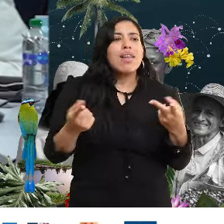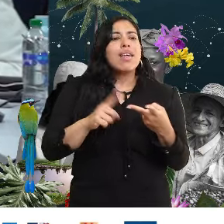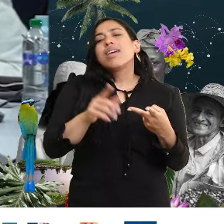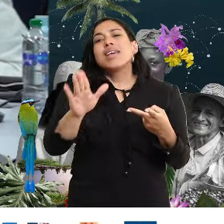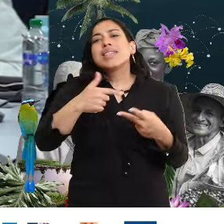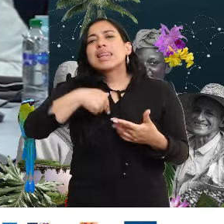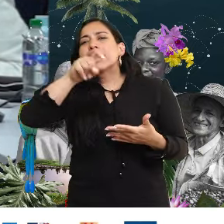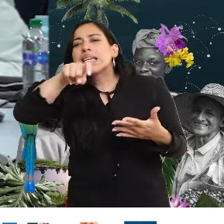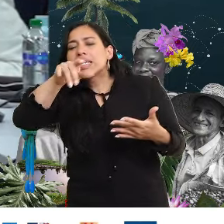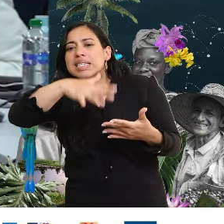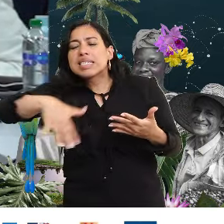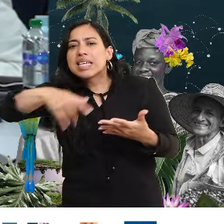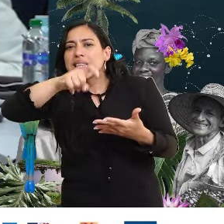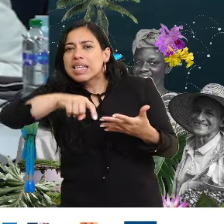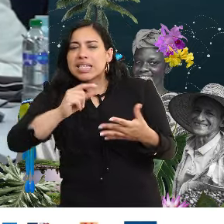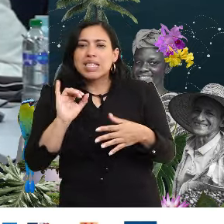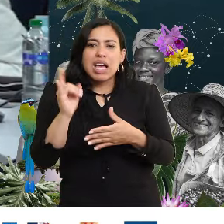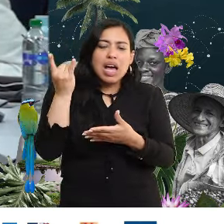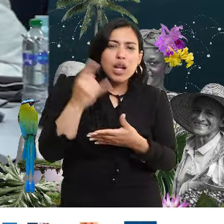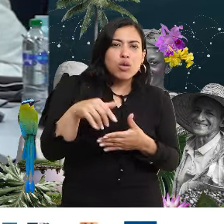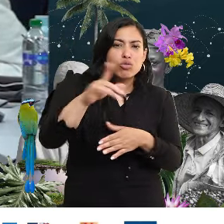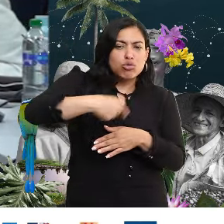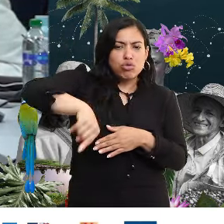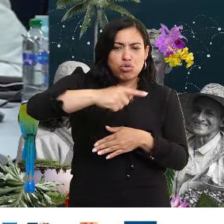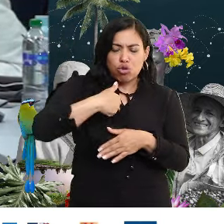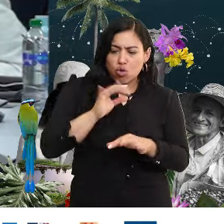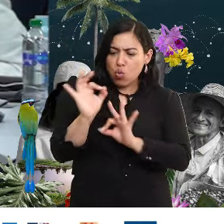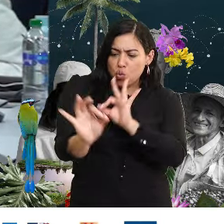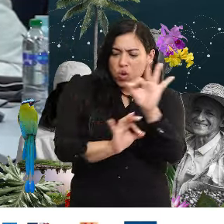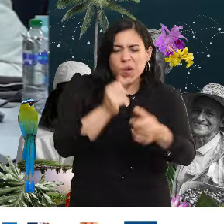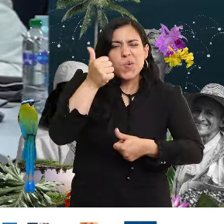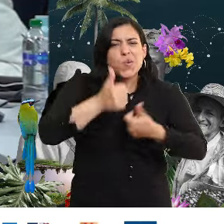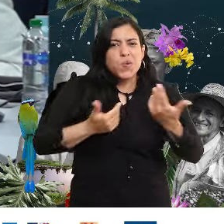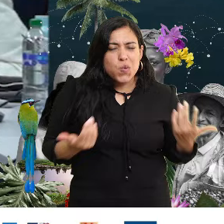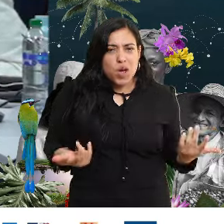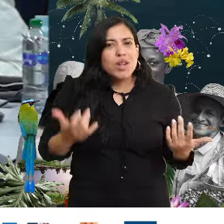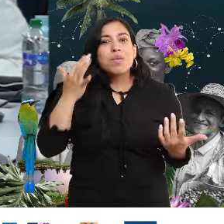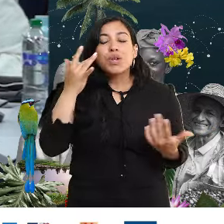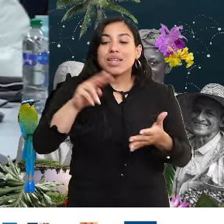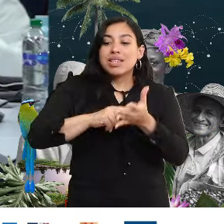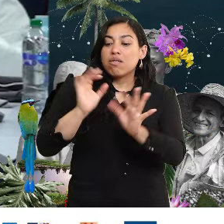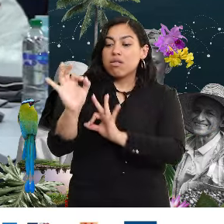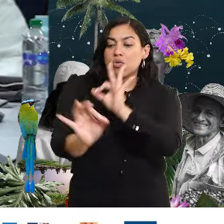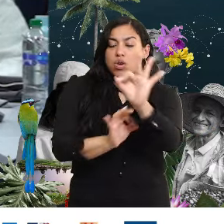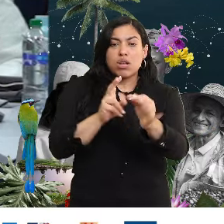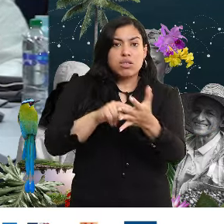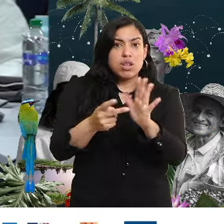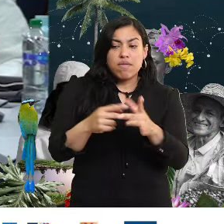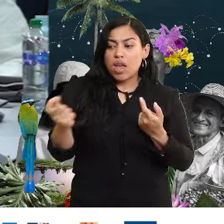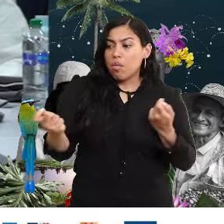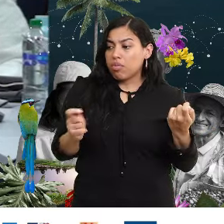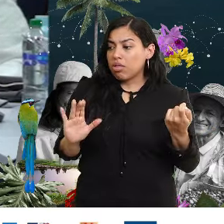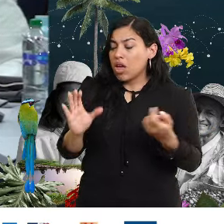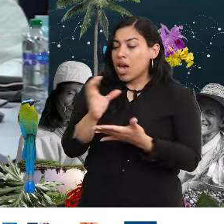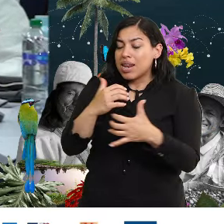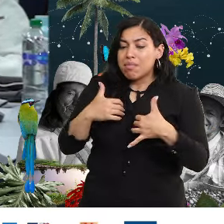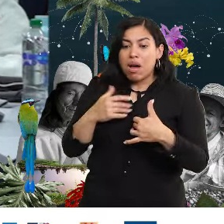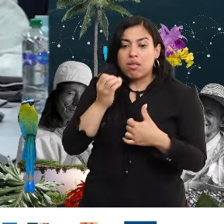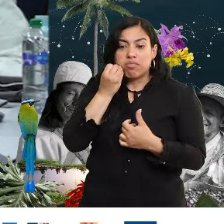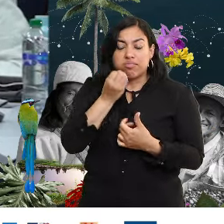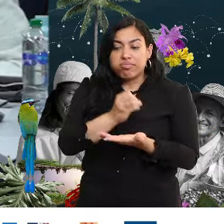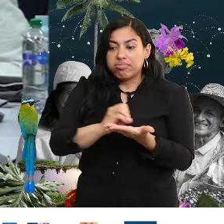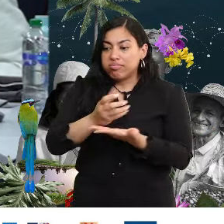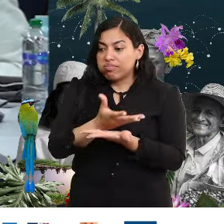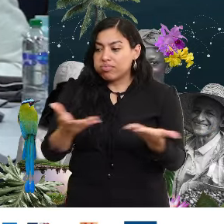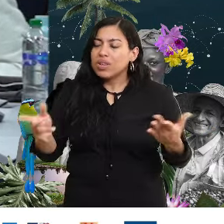esas necesidades de esos actores con los que tenemos que conservar? Porque es que conservar no solamente es manejar la biodiversidad, conservar